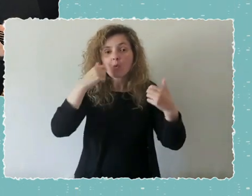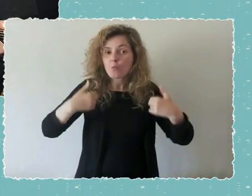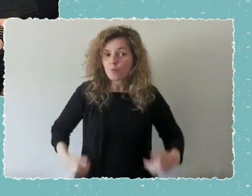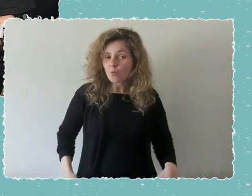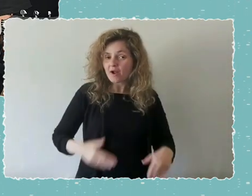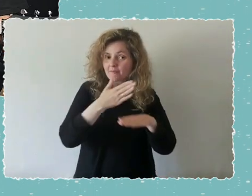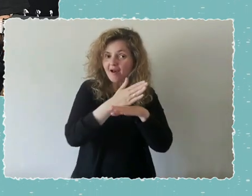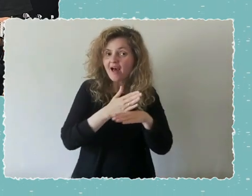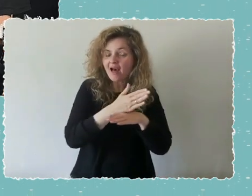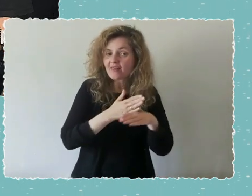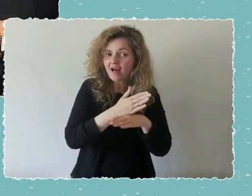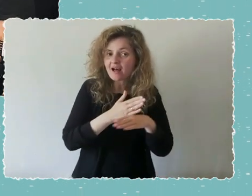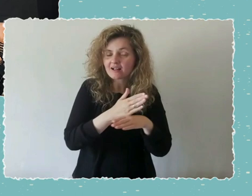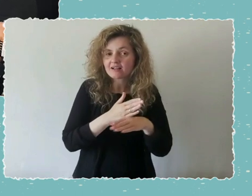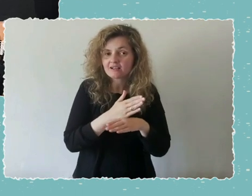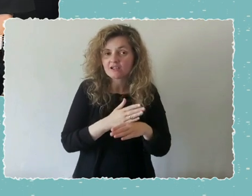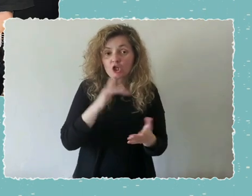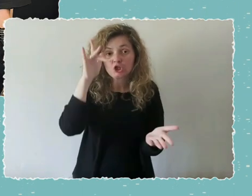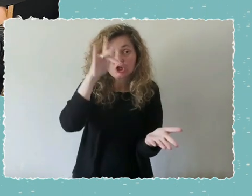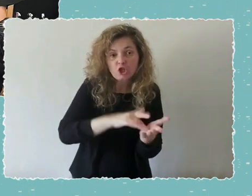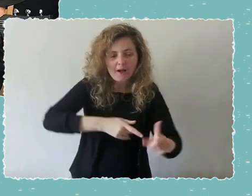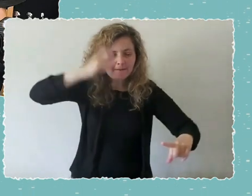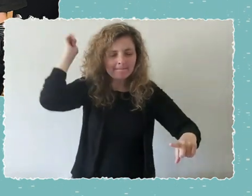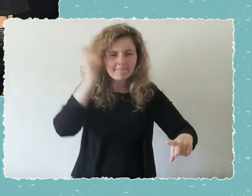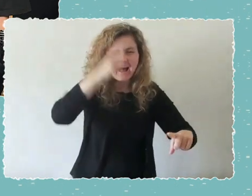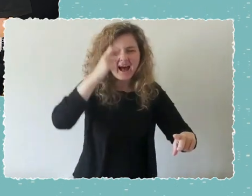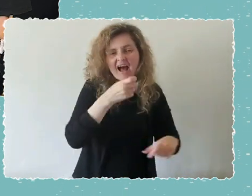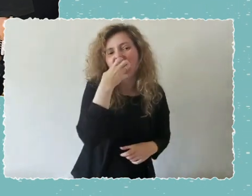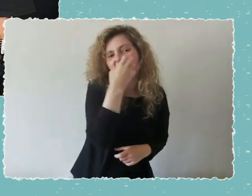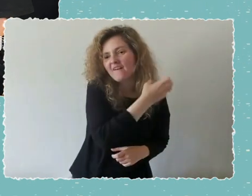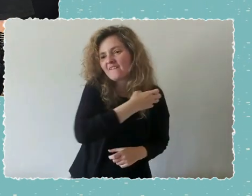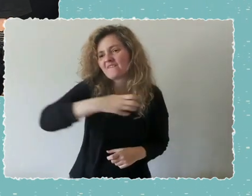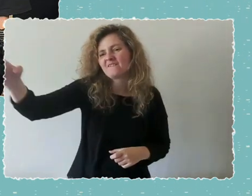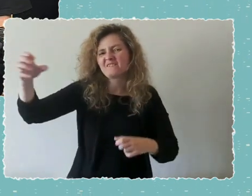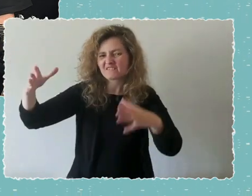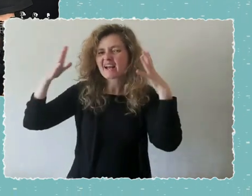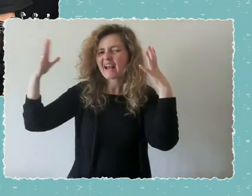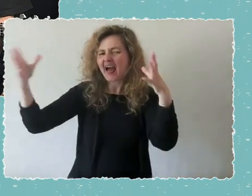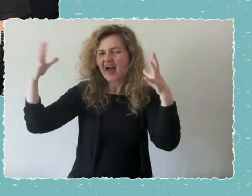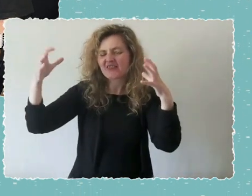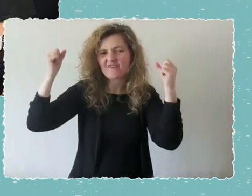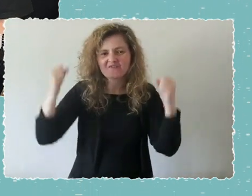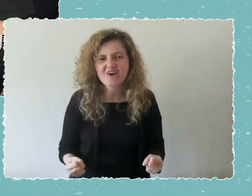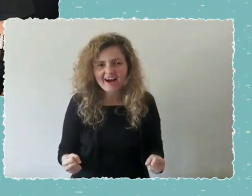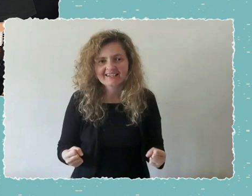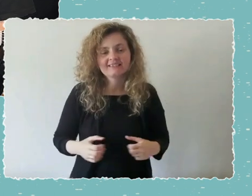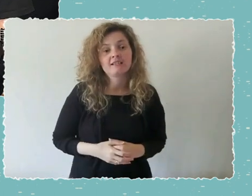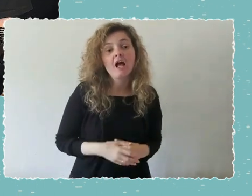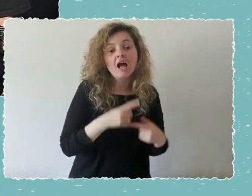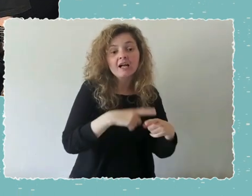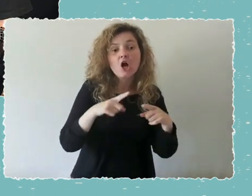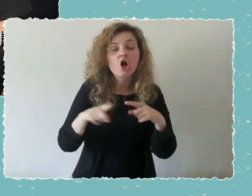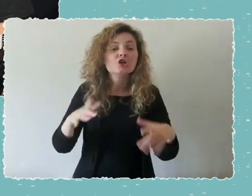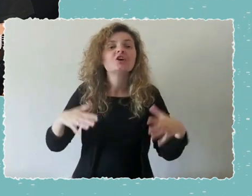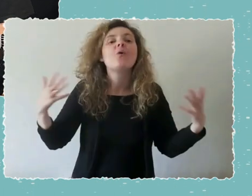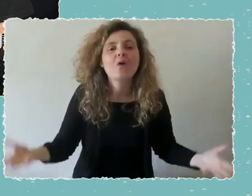meu corpo de madeira. Aquel a quien pillo un dedo, qué grande berro que pega. ¡Qué cosa